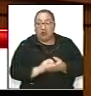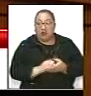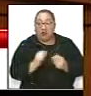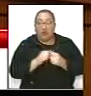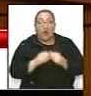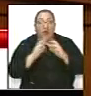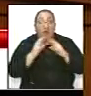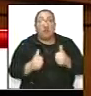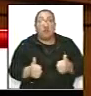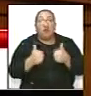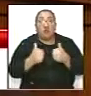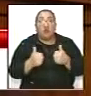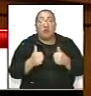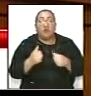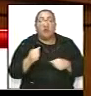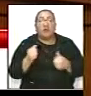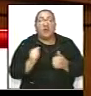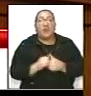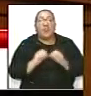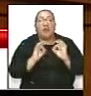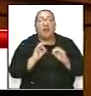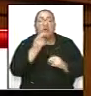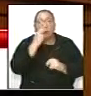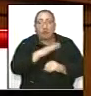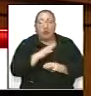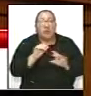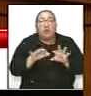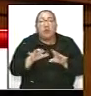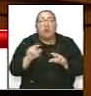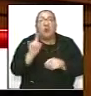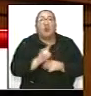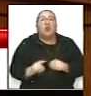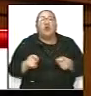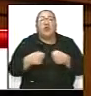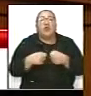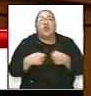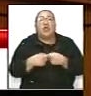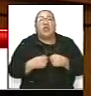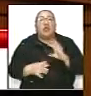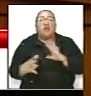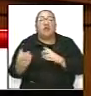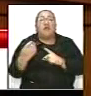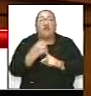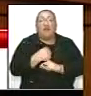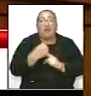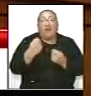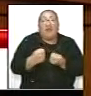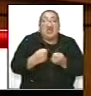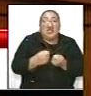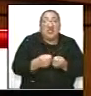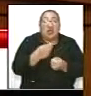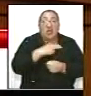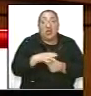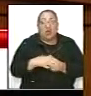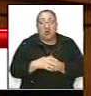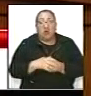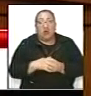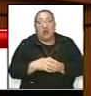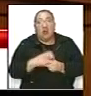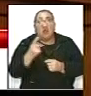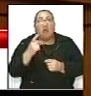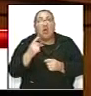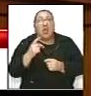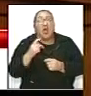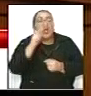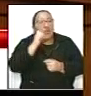respuesta efectiva ante los riesgos que emergen del uso de las tecnologías digitales, por citar apenas dos normas.